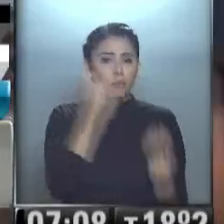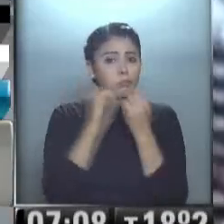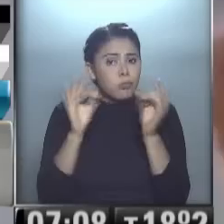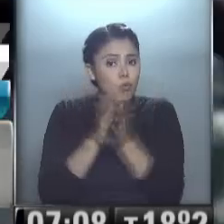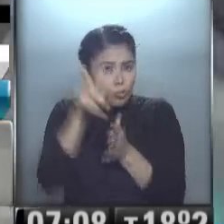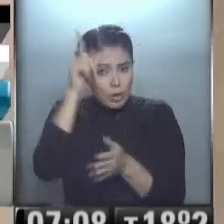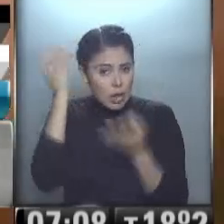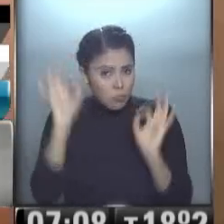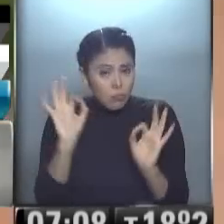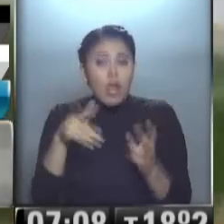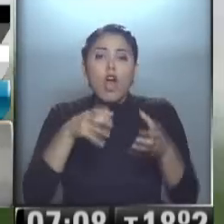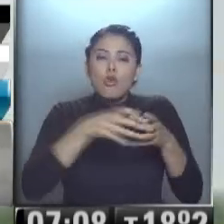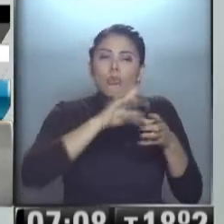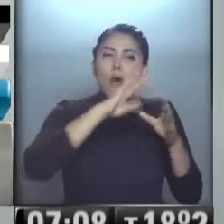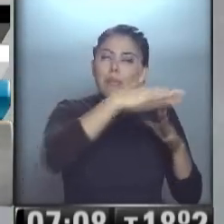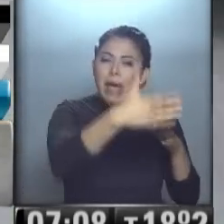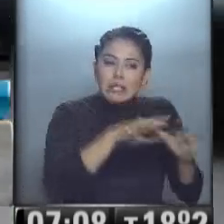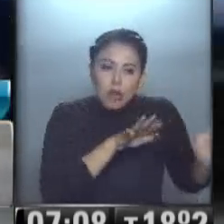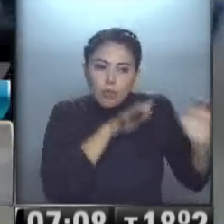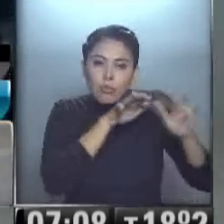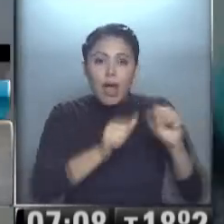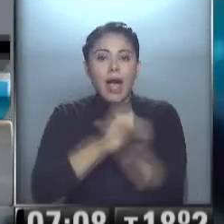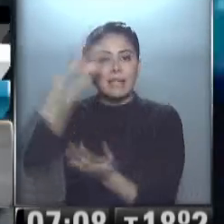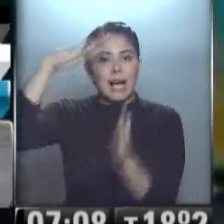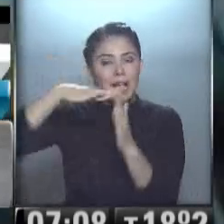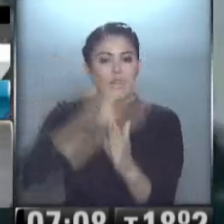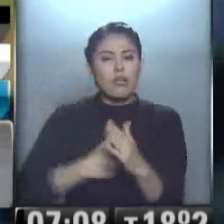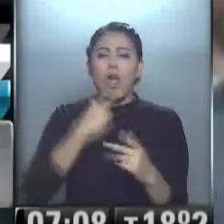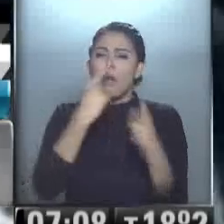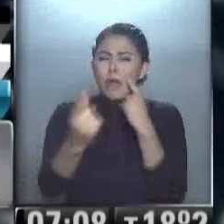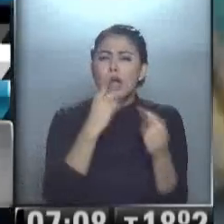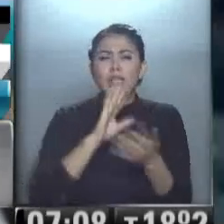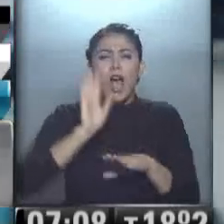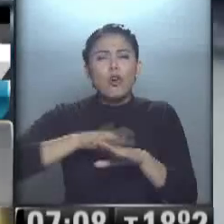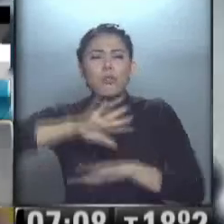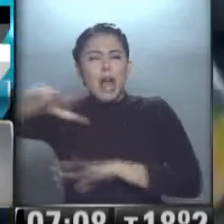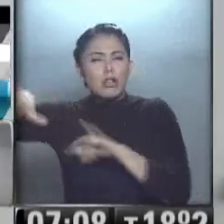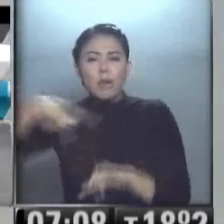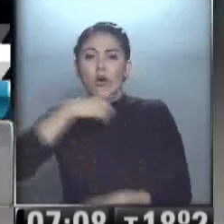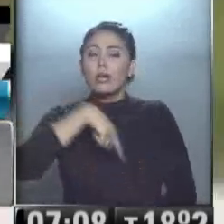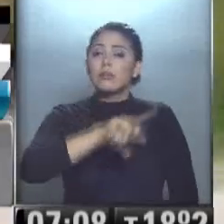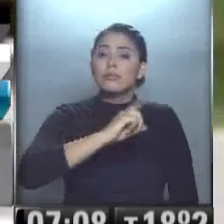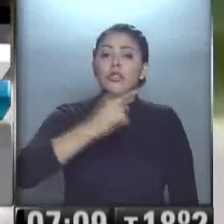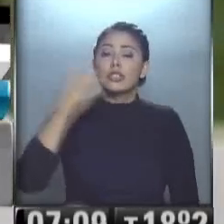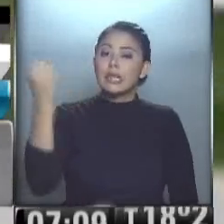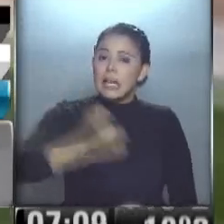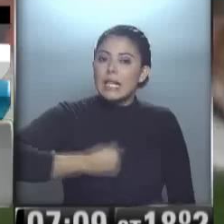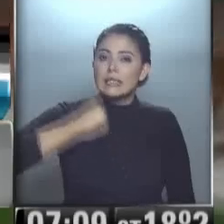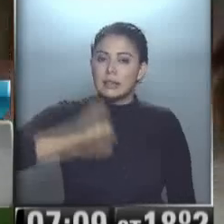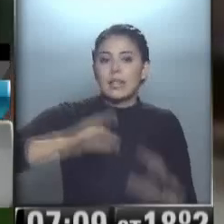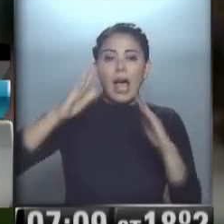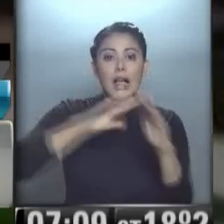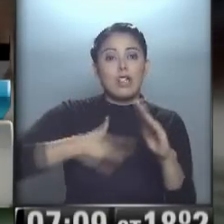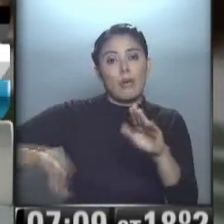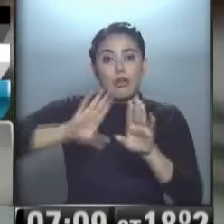la policía un grupo de Vecinos se acercó hasta la casa de gobierno para protestar por los saqueos cuando intentaron abrir la puerta de ingreso de la casa de